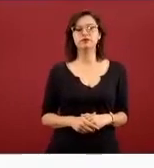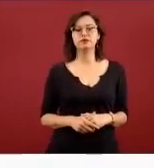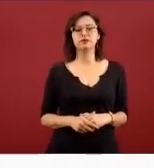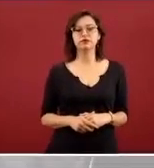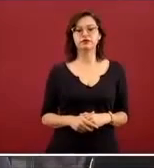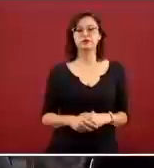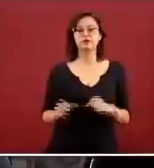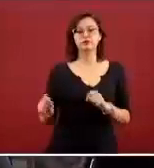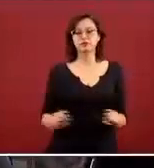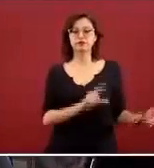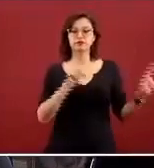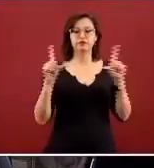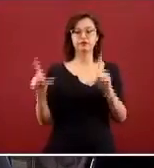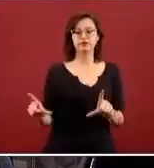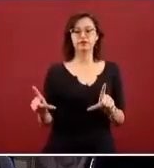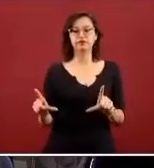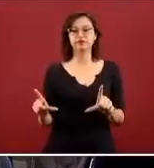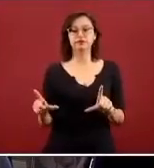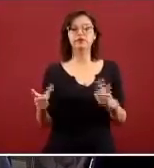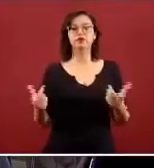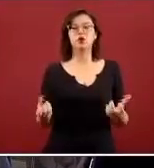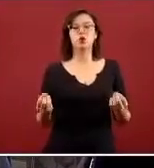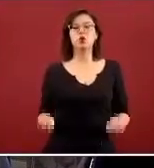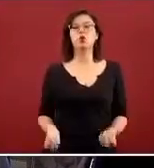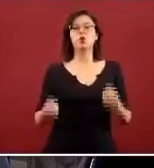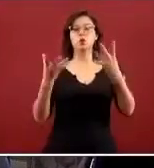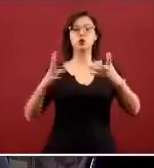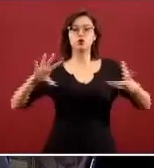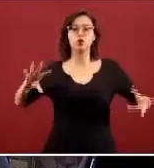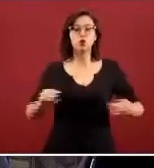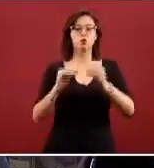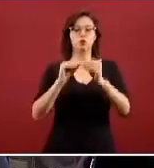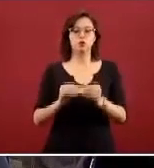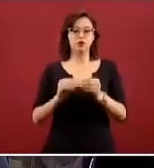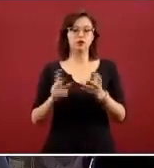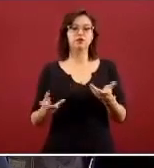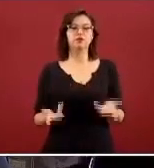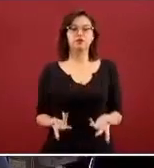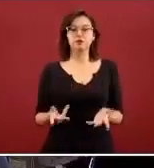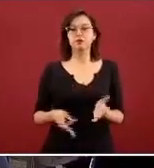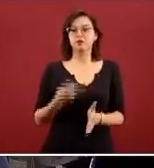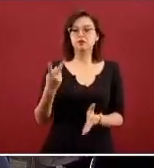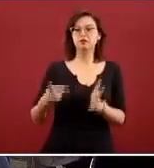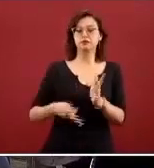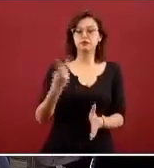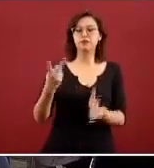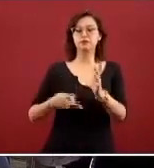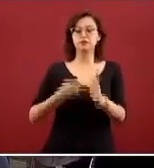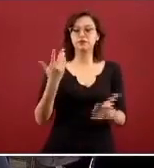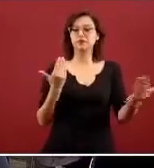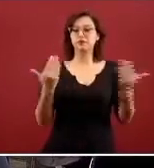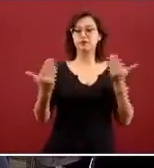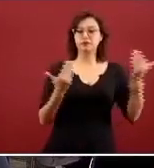nos muestra ahora la tasa de incidencia acumulada, es decir, la cantidad de casos, pero en comparación con una